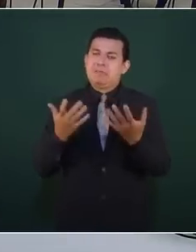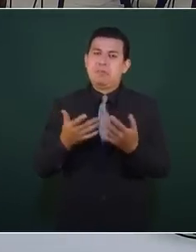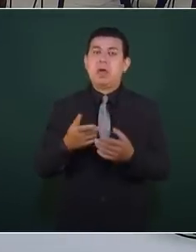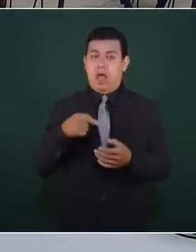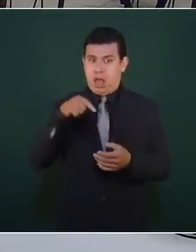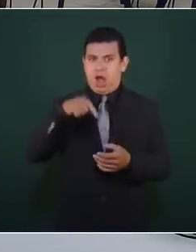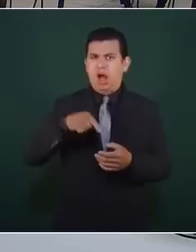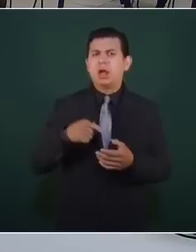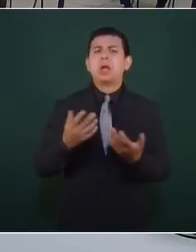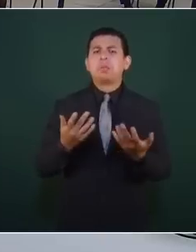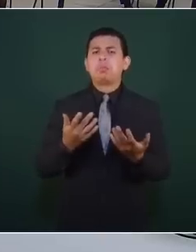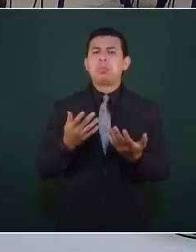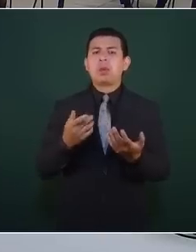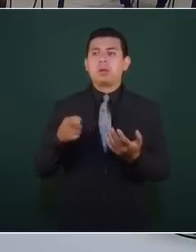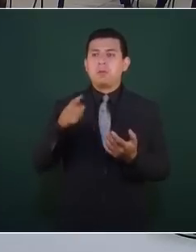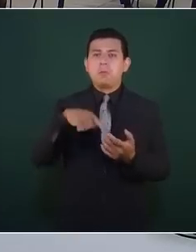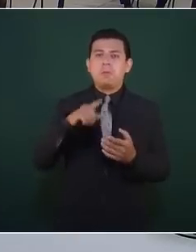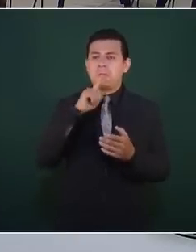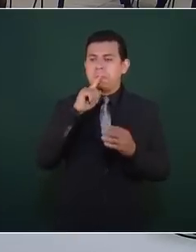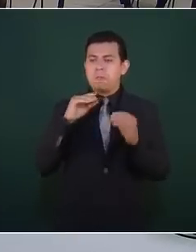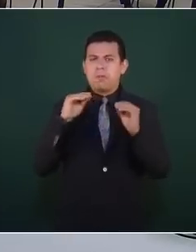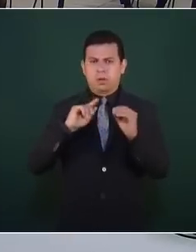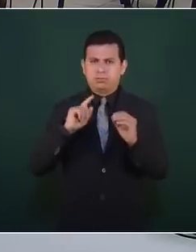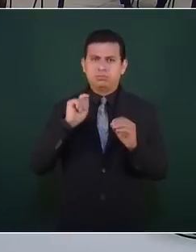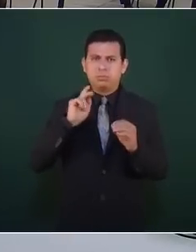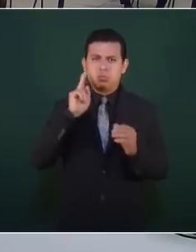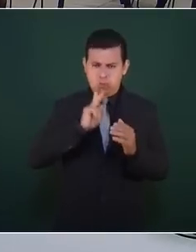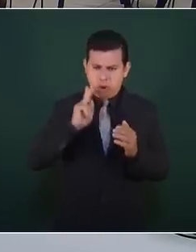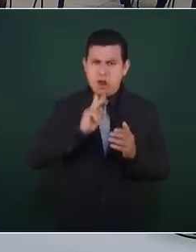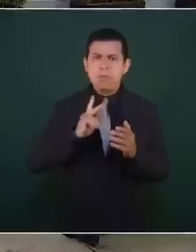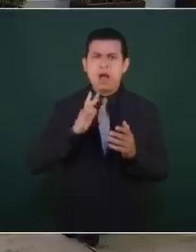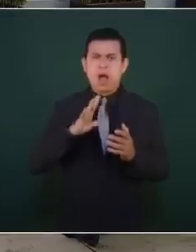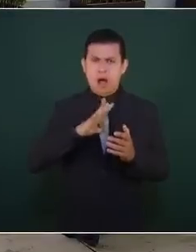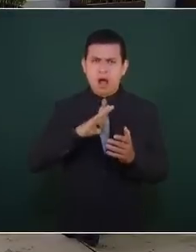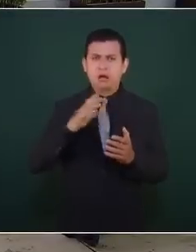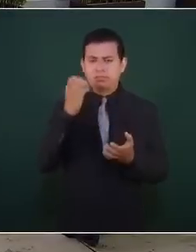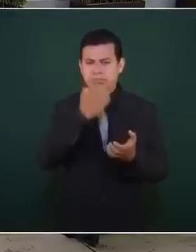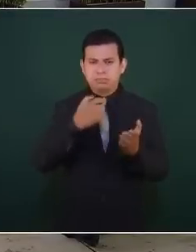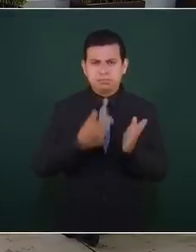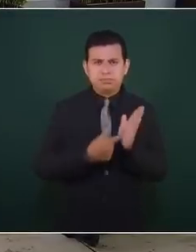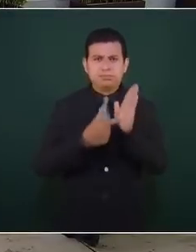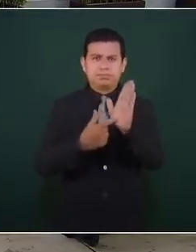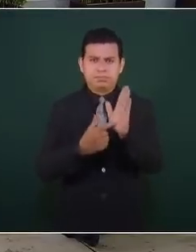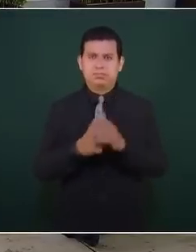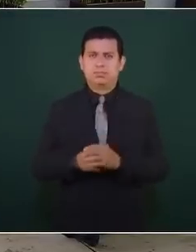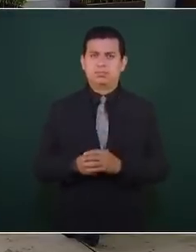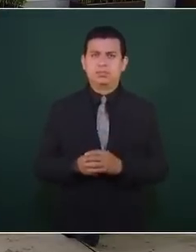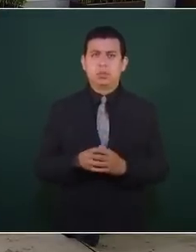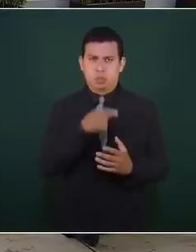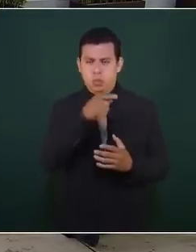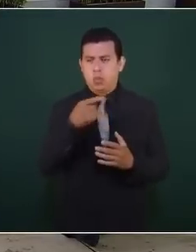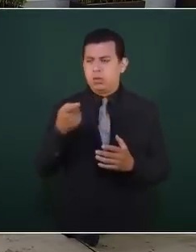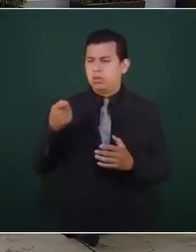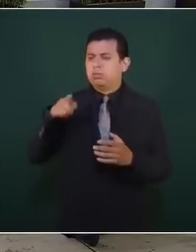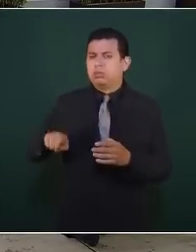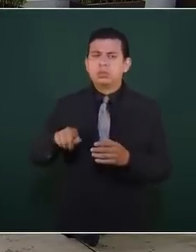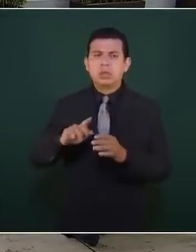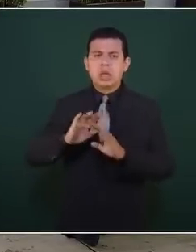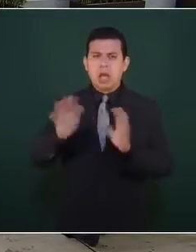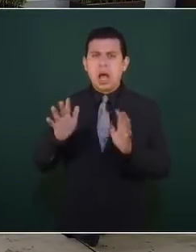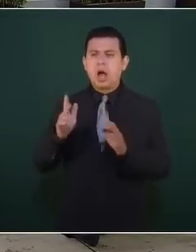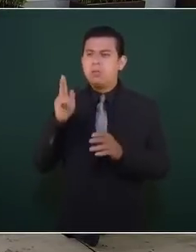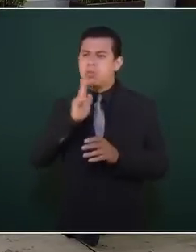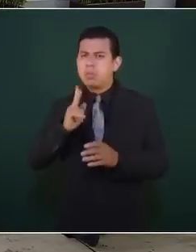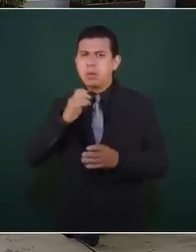resultados. Quiero primero reconocer esa instrucción que usted dio y, por supuesto, al